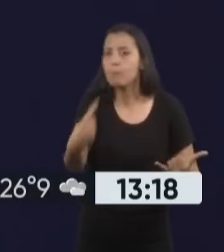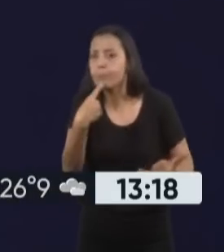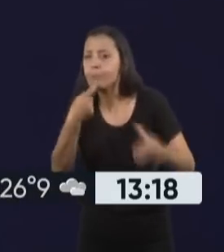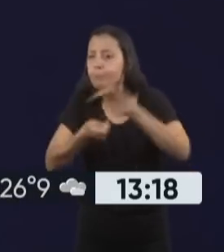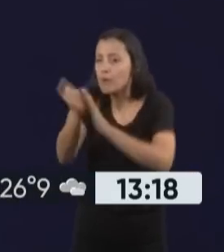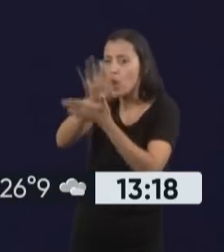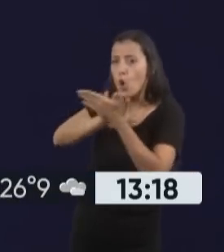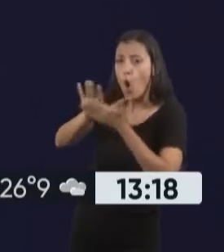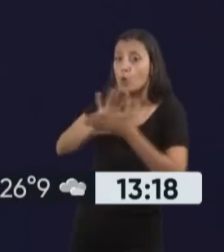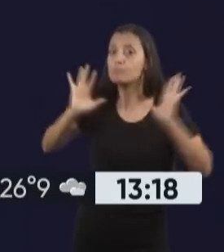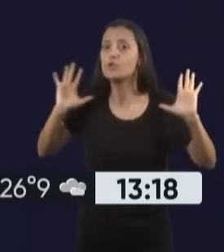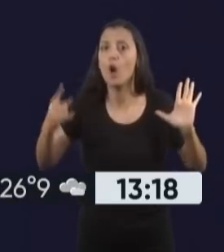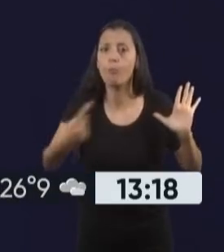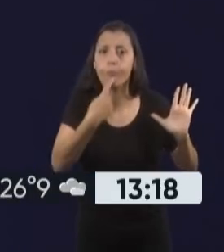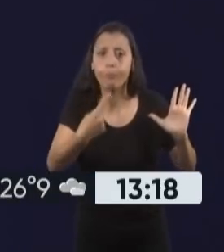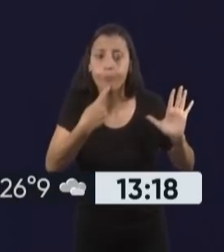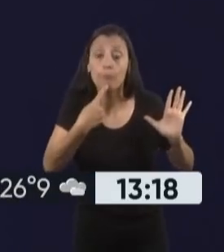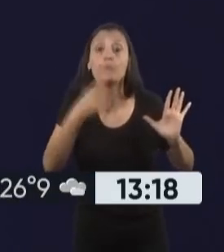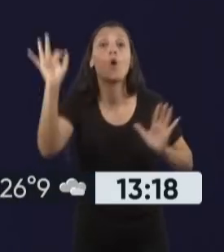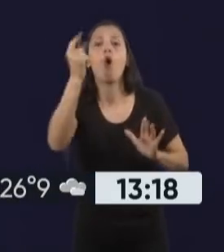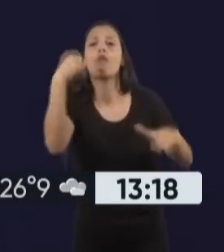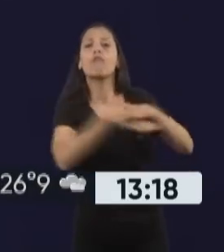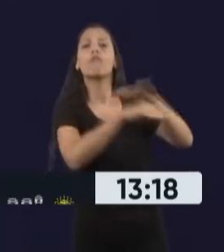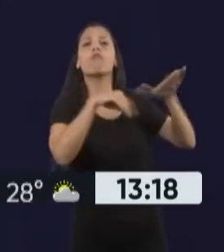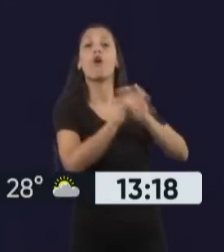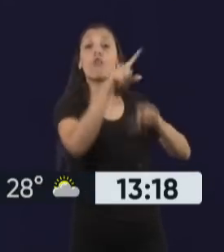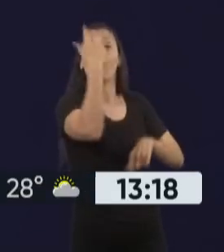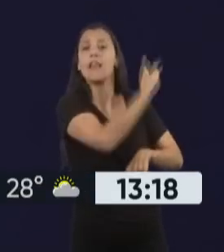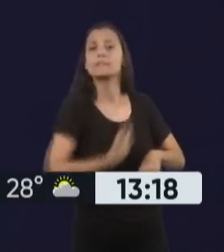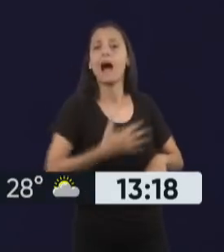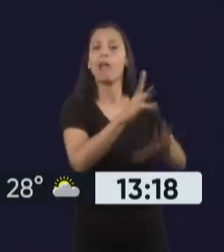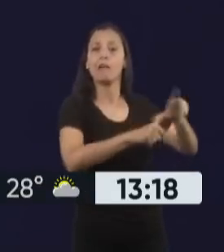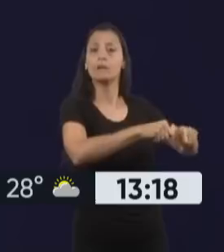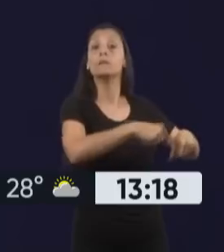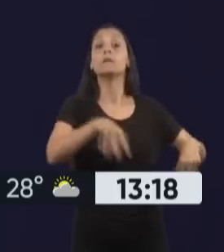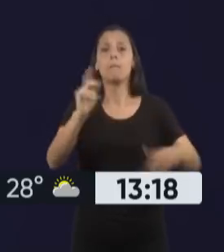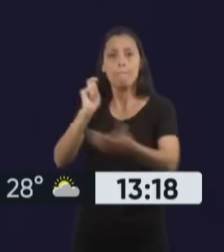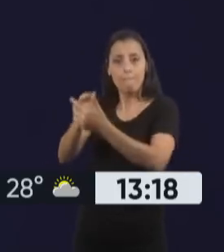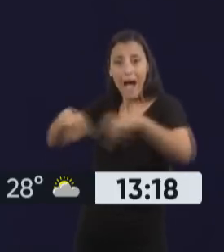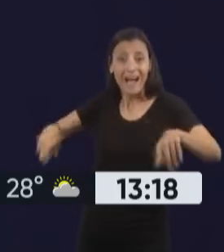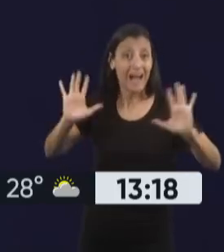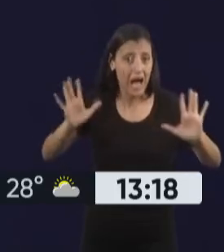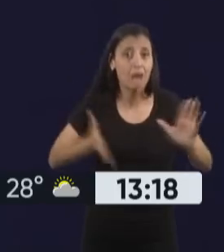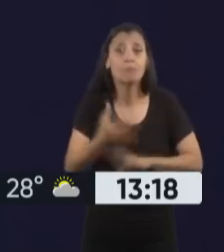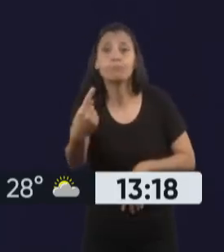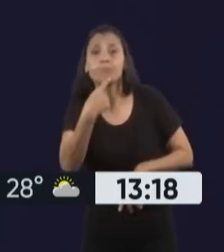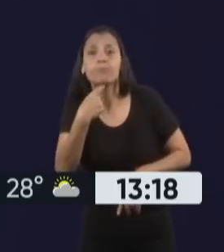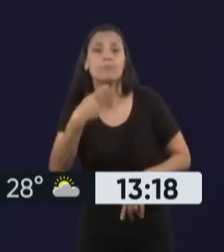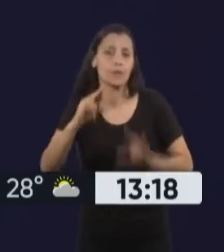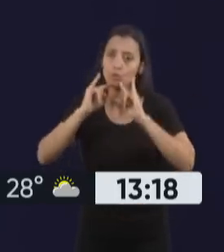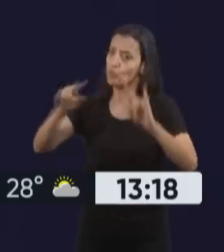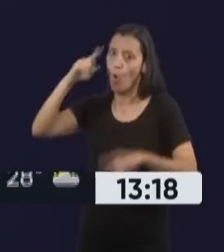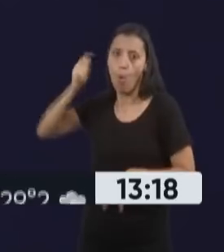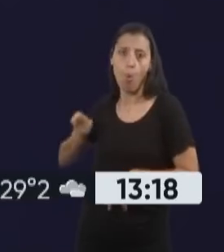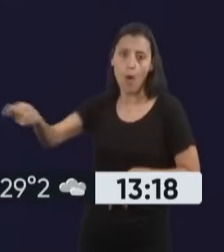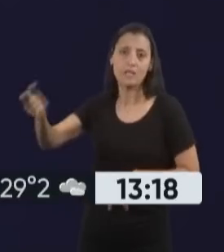presunción del mal uso de los fondos públicos, que tenga los elementos para judicializarlos, se judicializa efectivamente. En